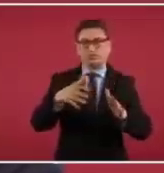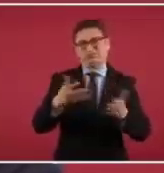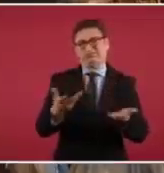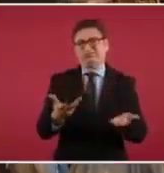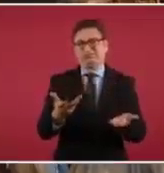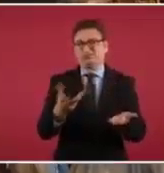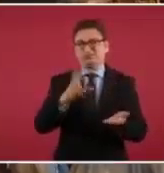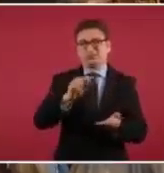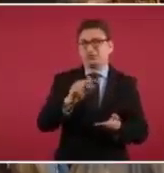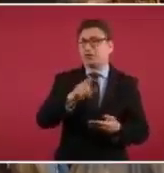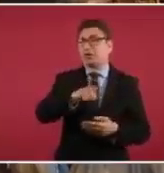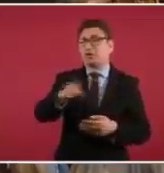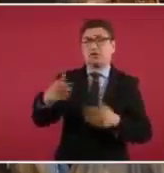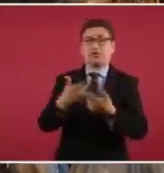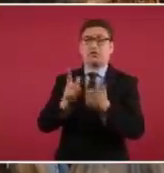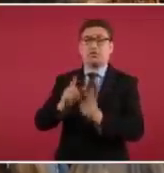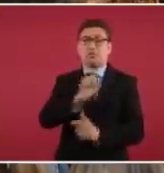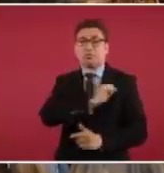violencia.